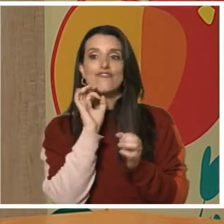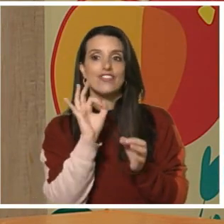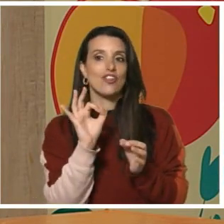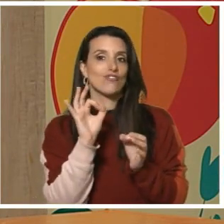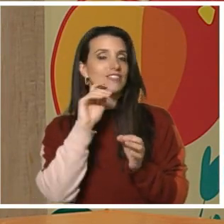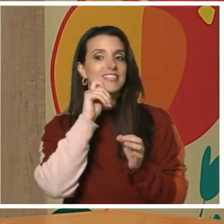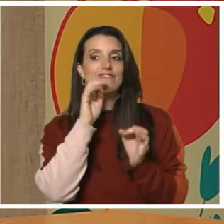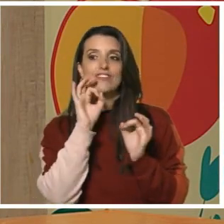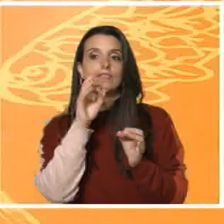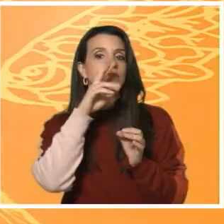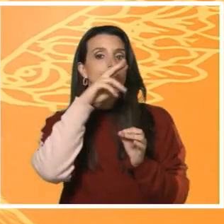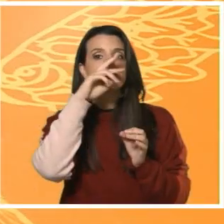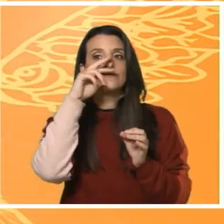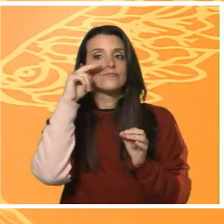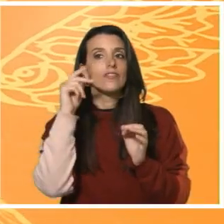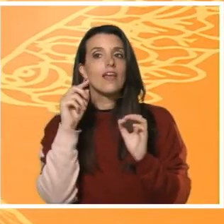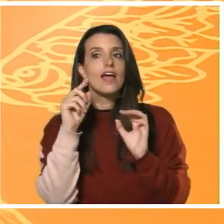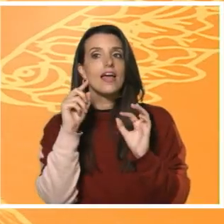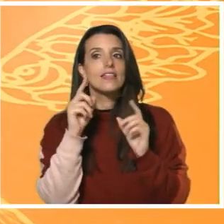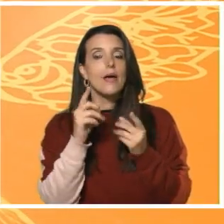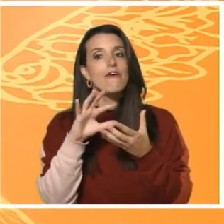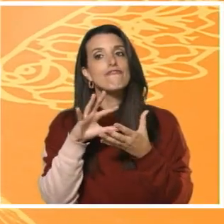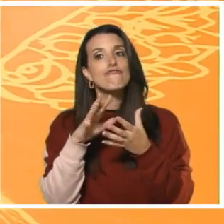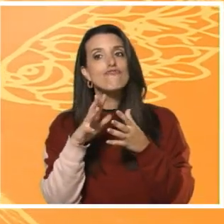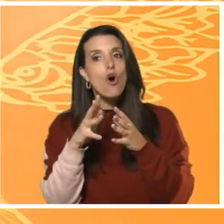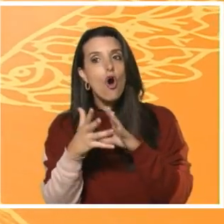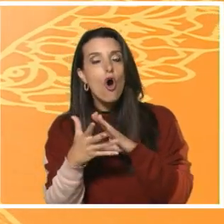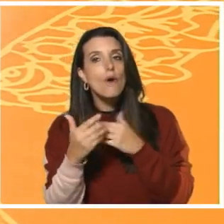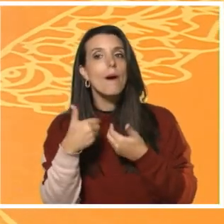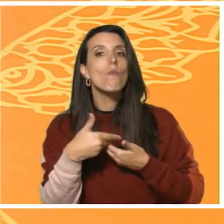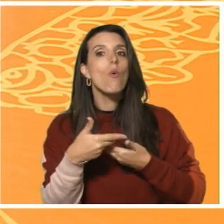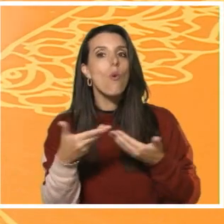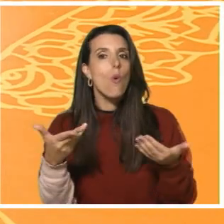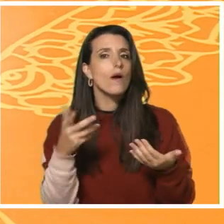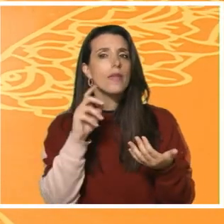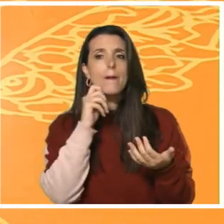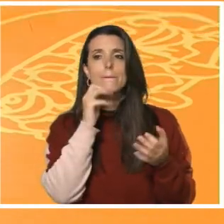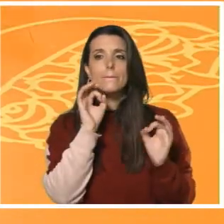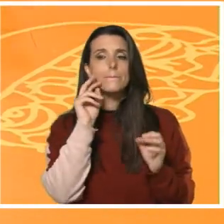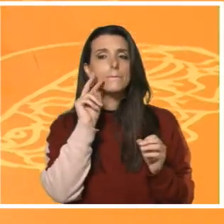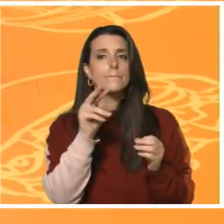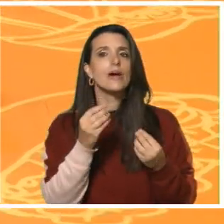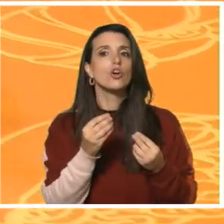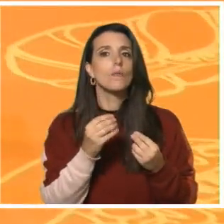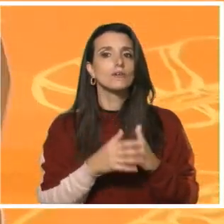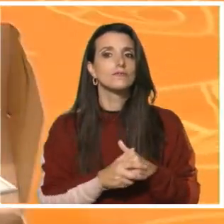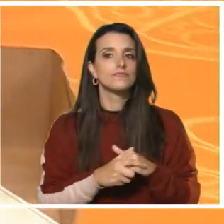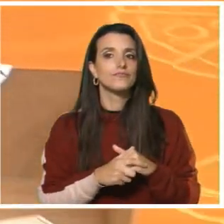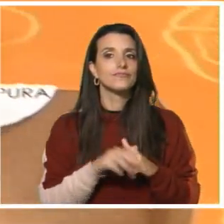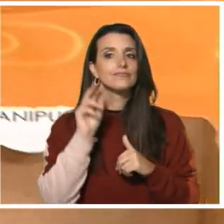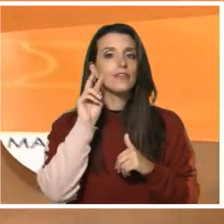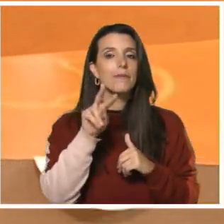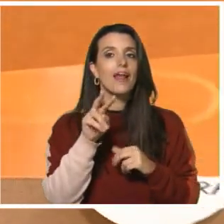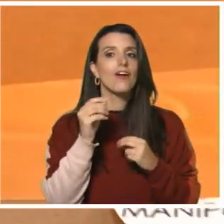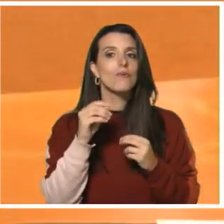solo en el aroma, sino también en su forma, en su presentación. A ver, te lo ubico por allí. Mirá lo que es